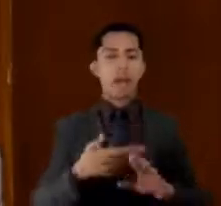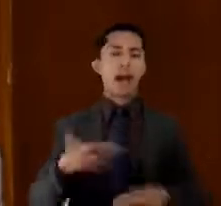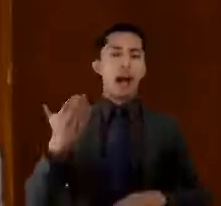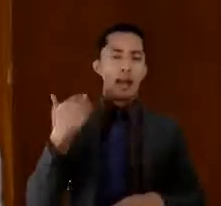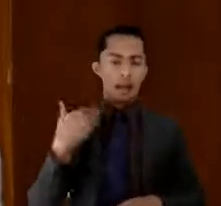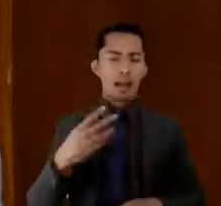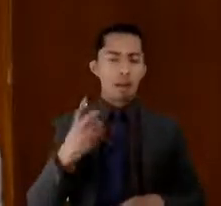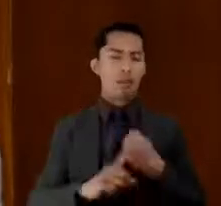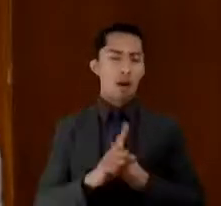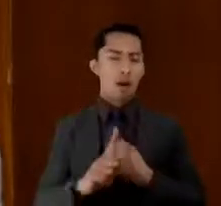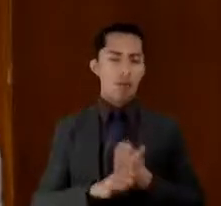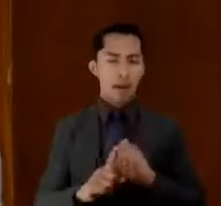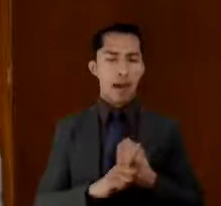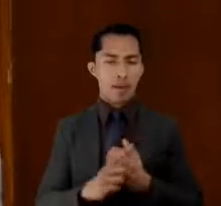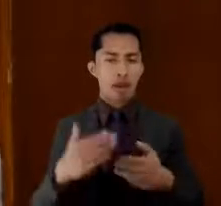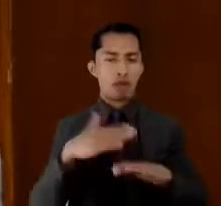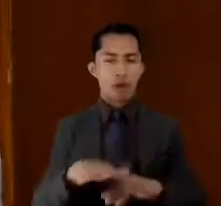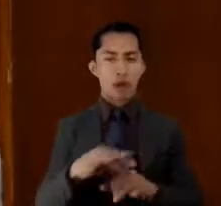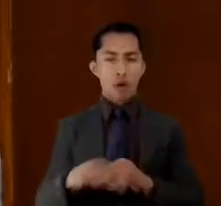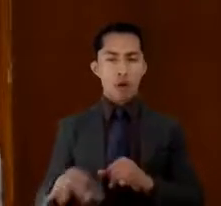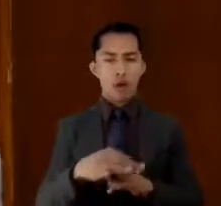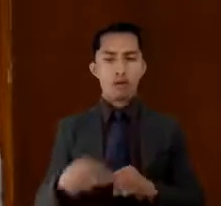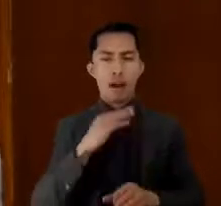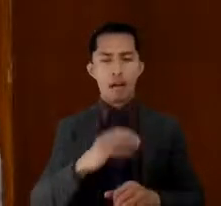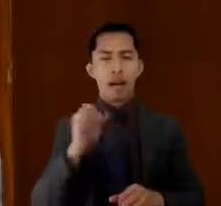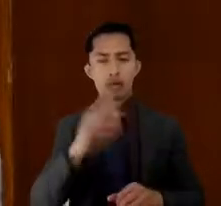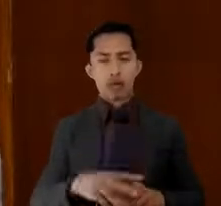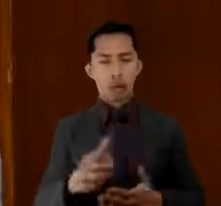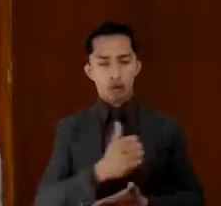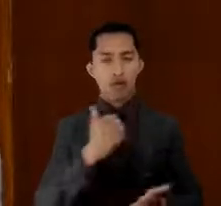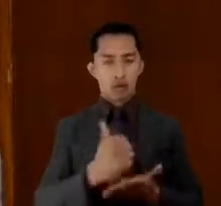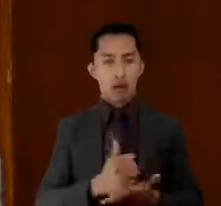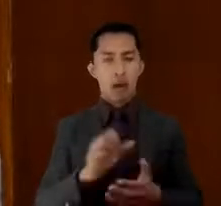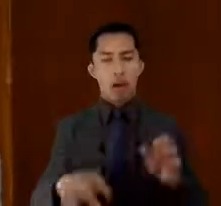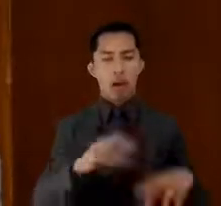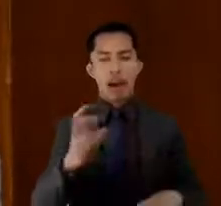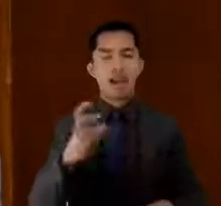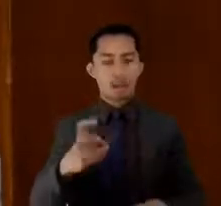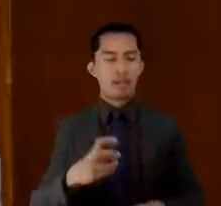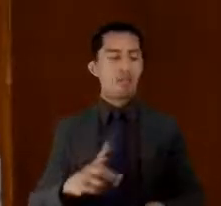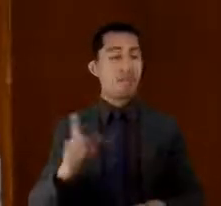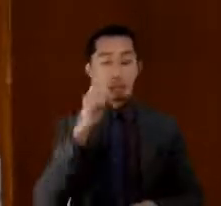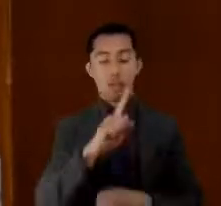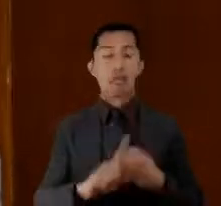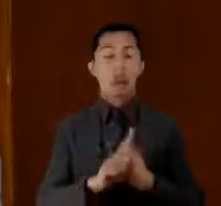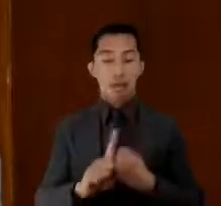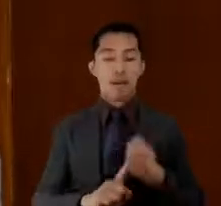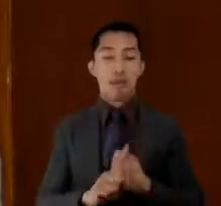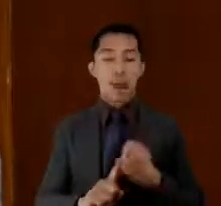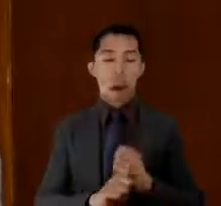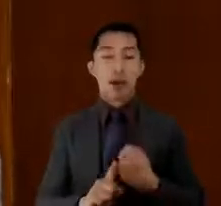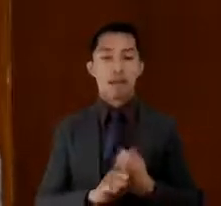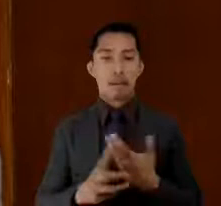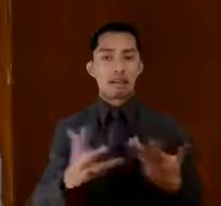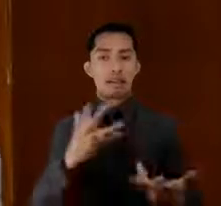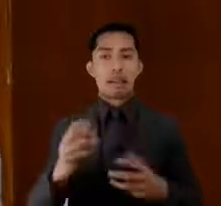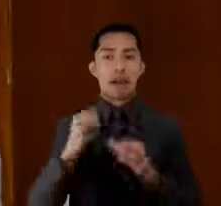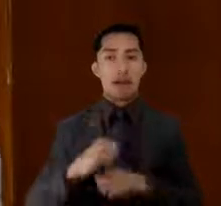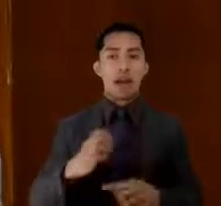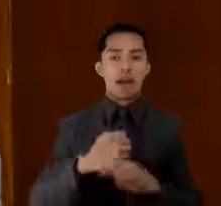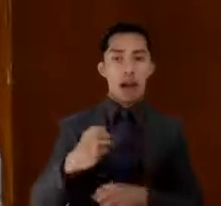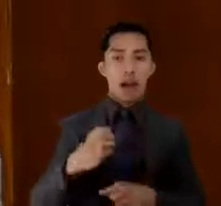el problema de la disposición final de residuos sólidos urbanos ha sido un desafío que ha puesto en jaque a las autoridades